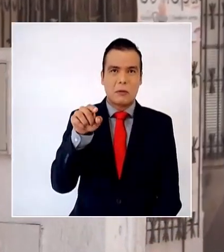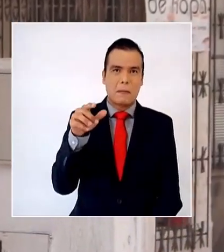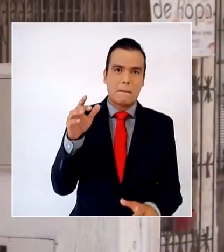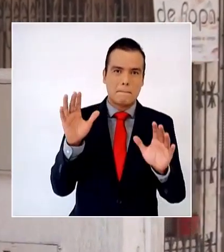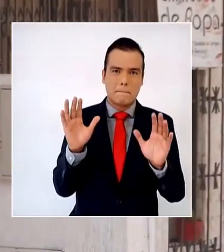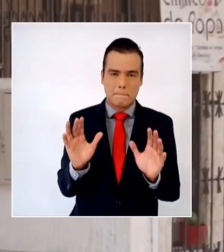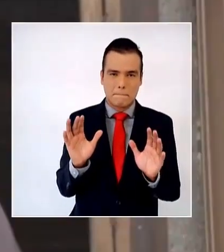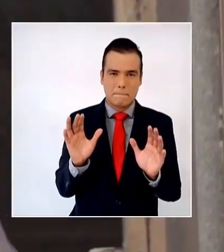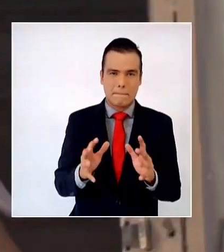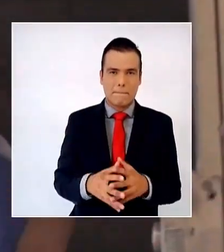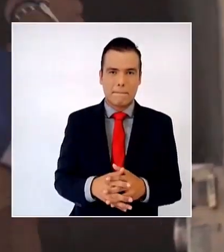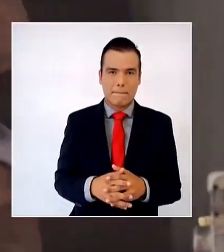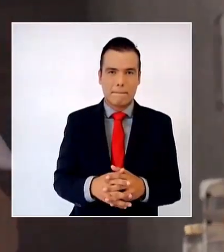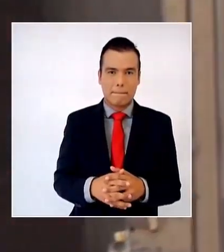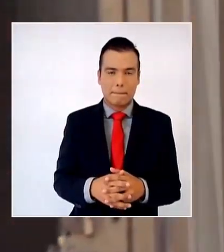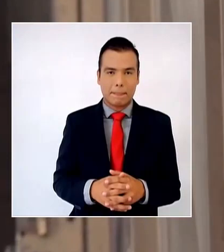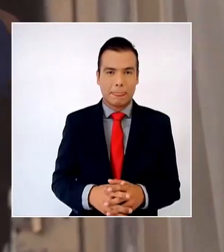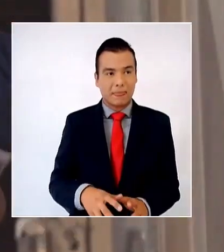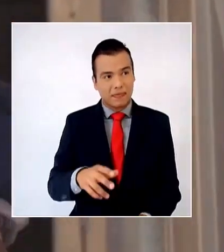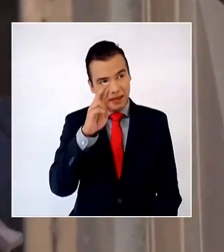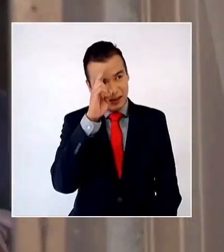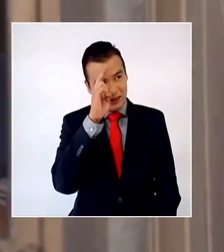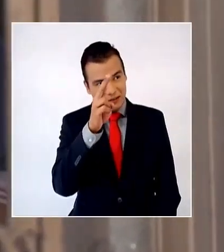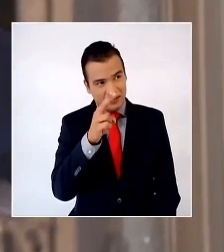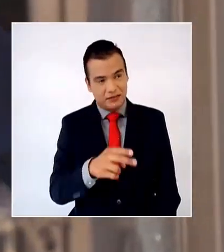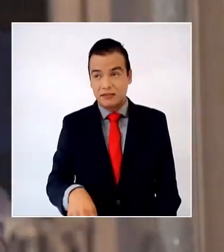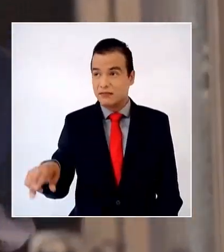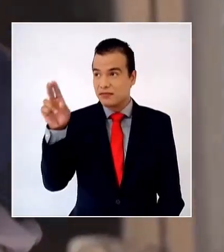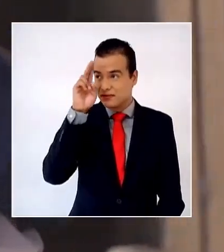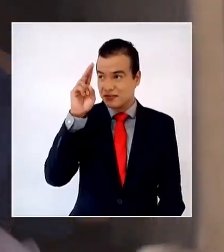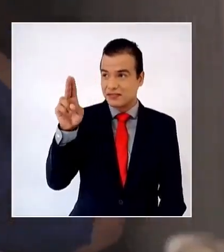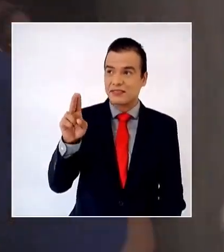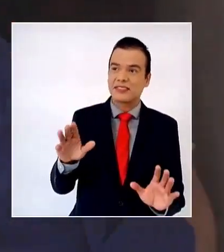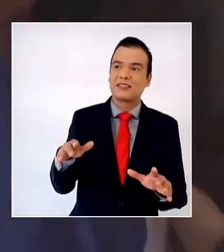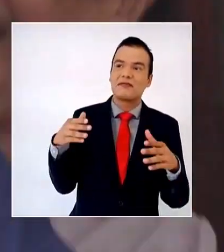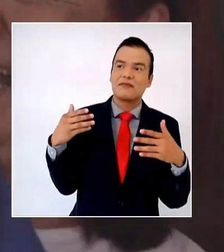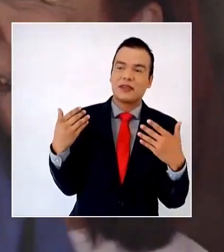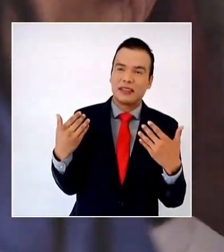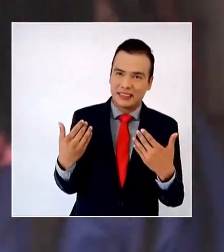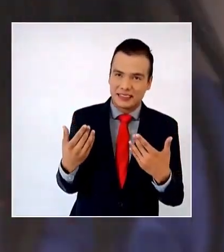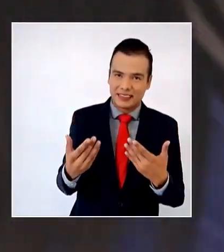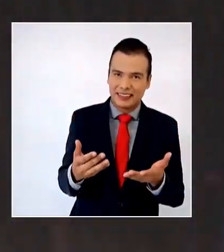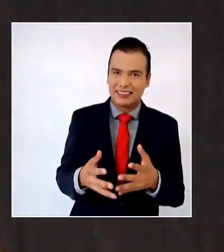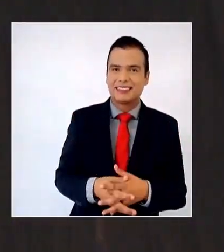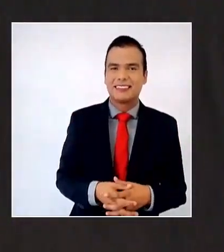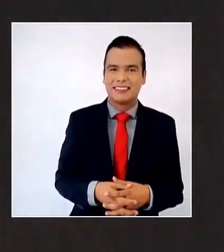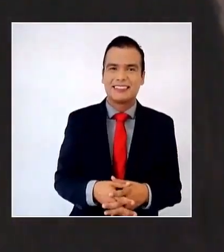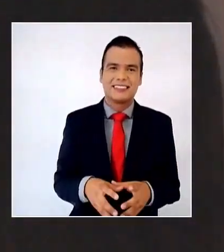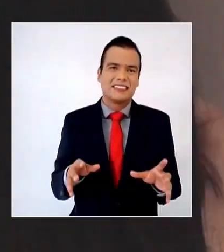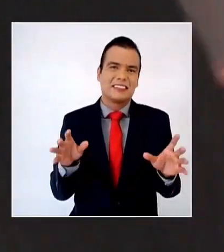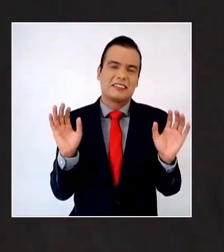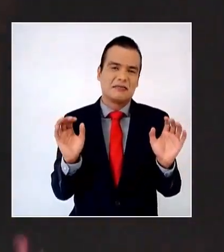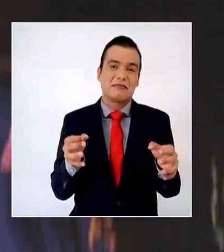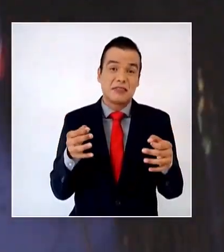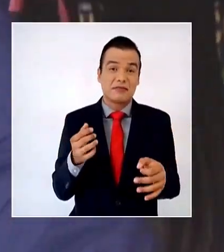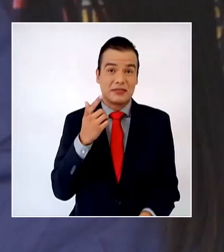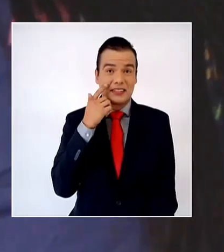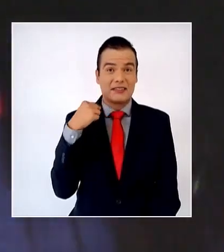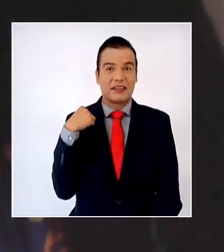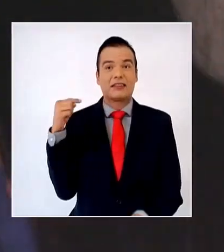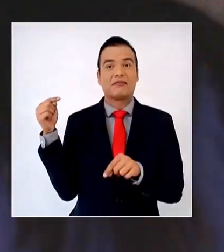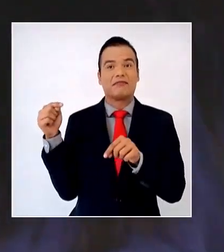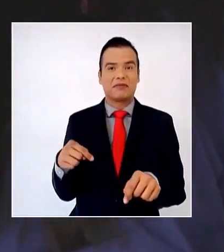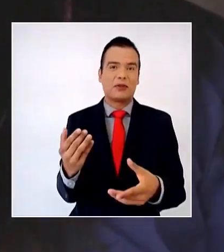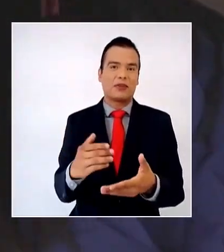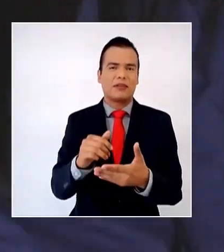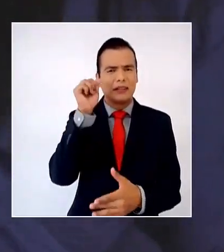¡Hola! ¡Hola, mija! ¿Qué más? Bueno, no, pues muy chévere venir aquí a recordar todo lo que pues pasé